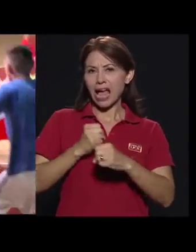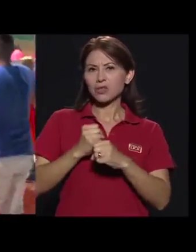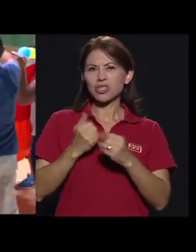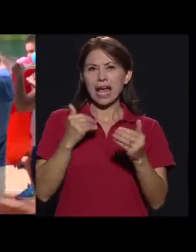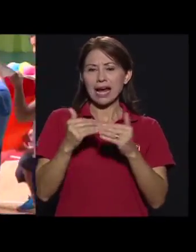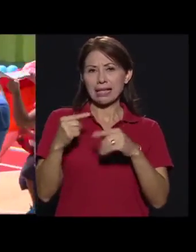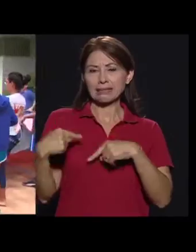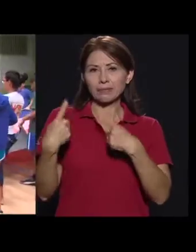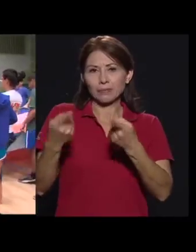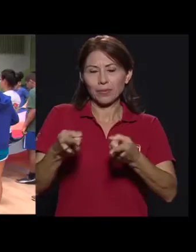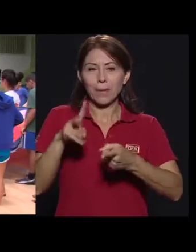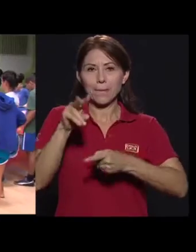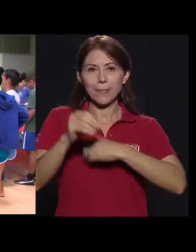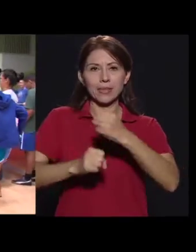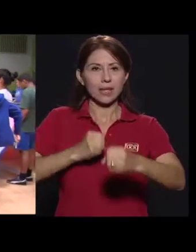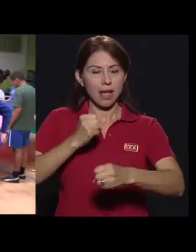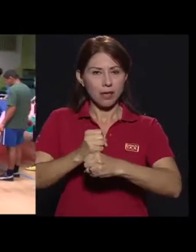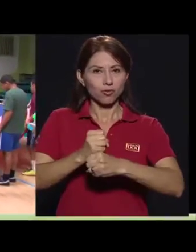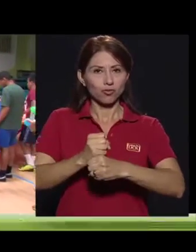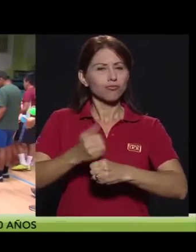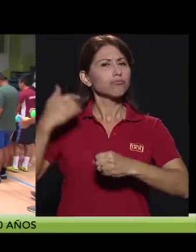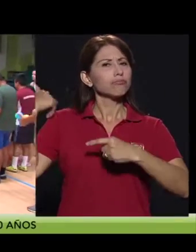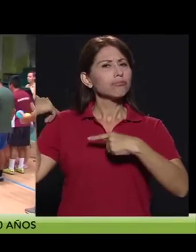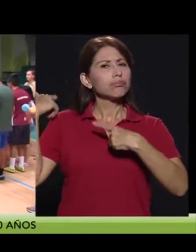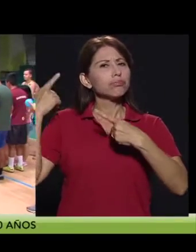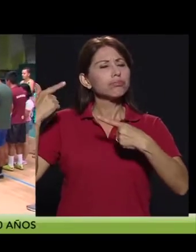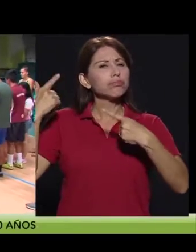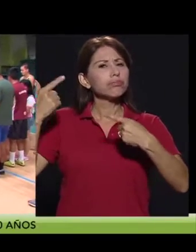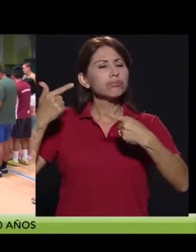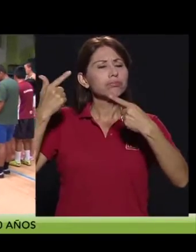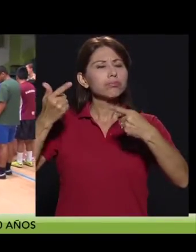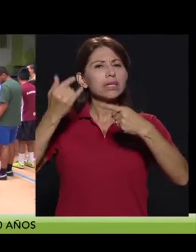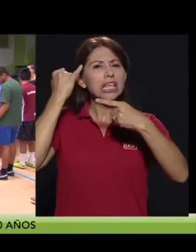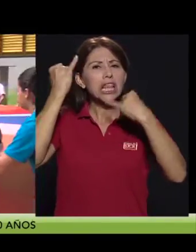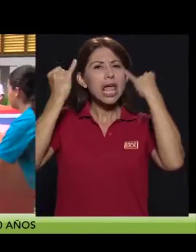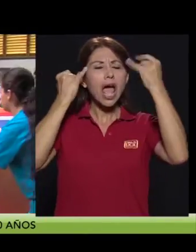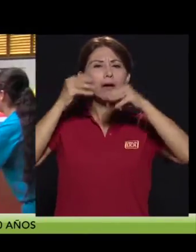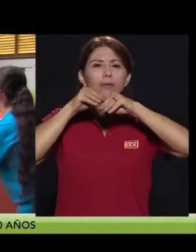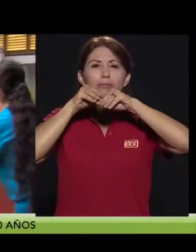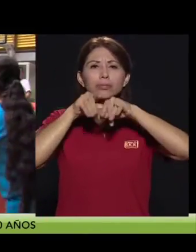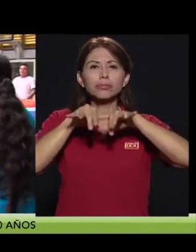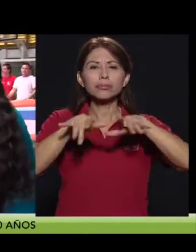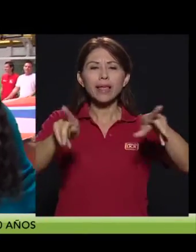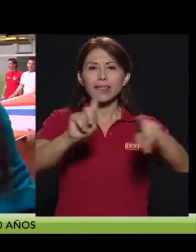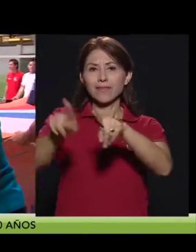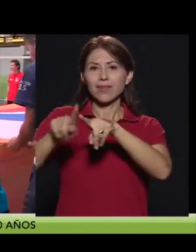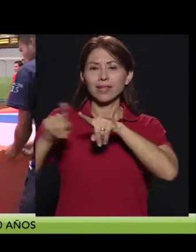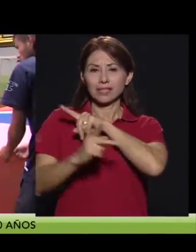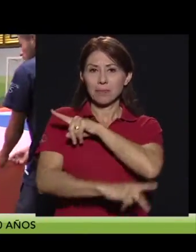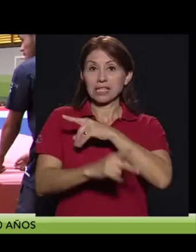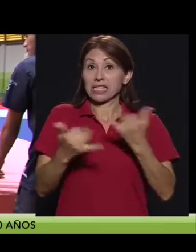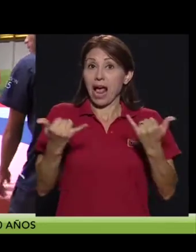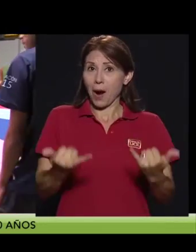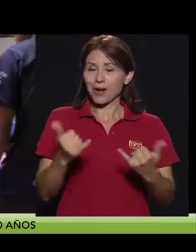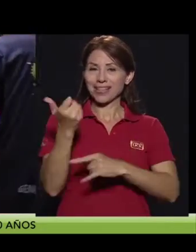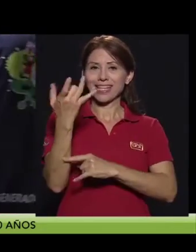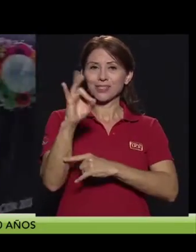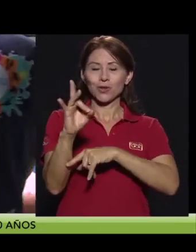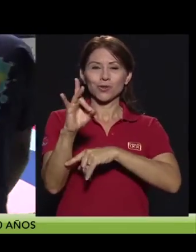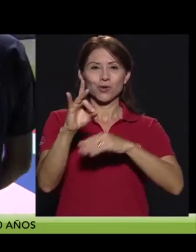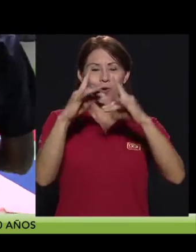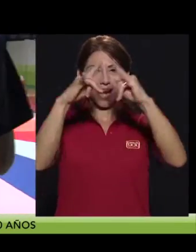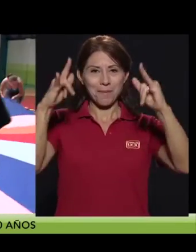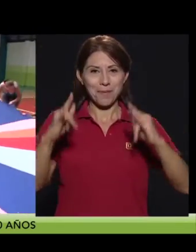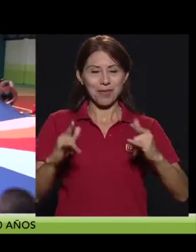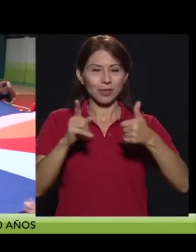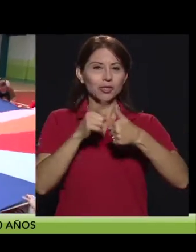20 años. A partir de ahí se ha ido diseminando la idea por diferentes países. En este momento hay 18 campamentos, en Brasil,